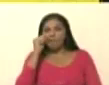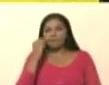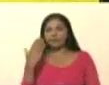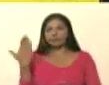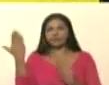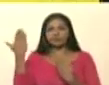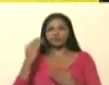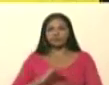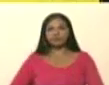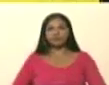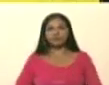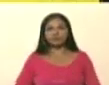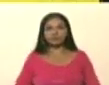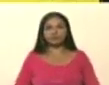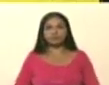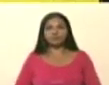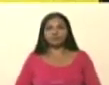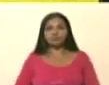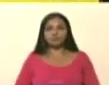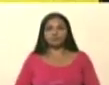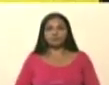castro soteldo